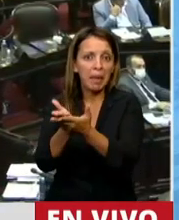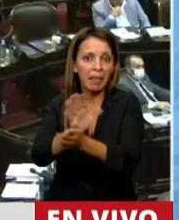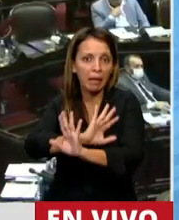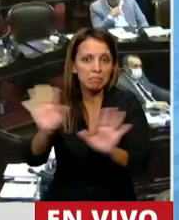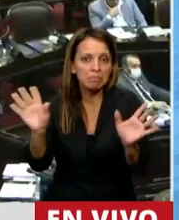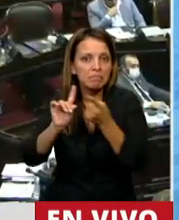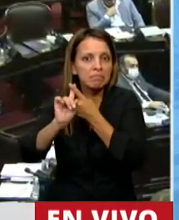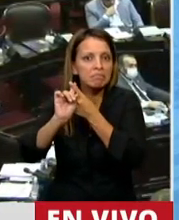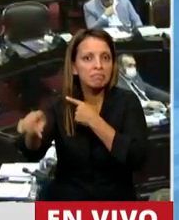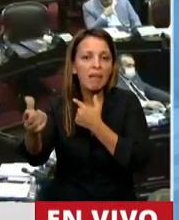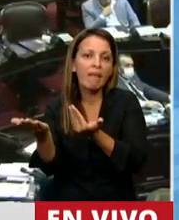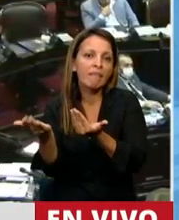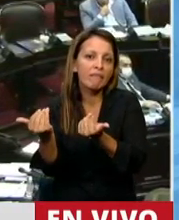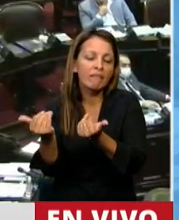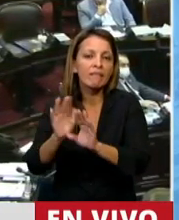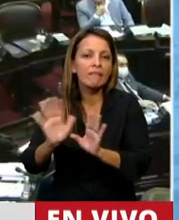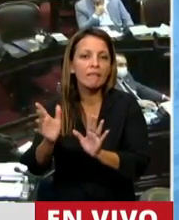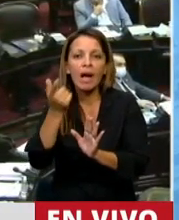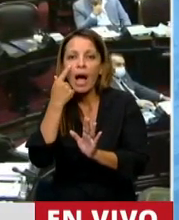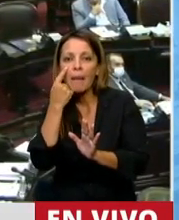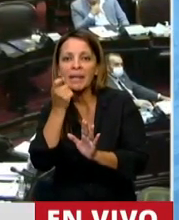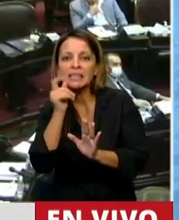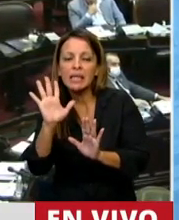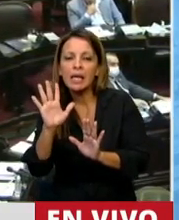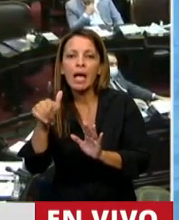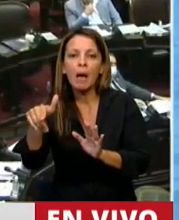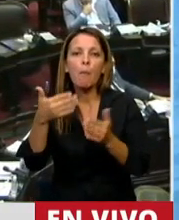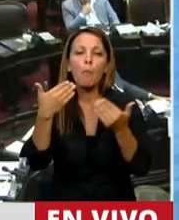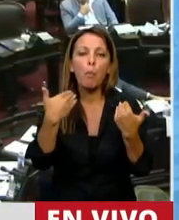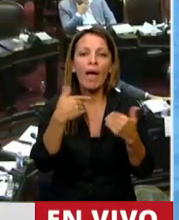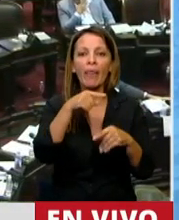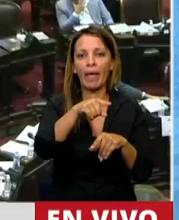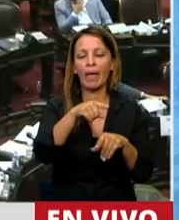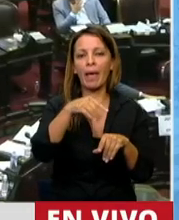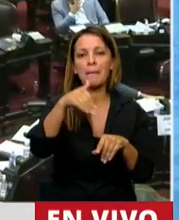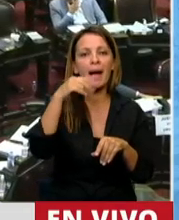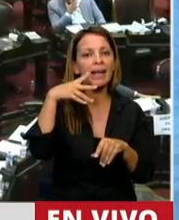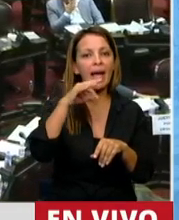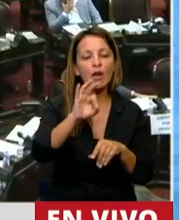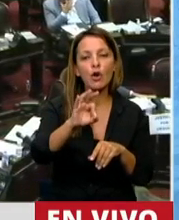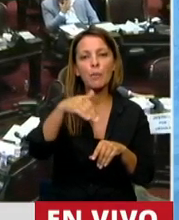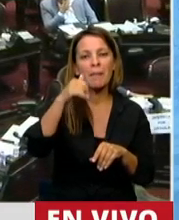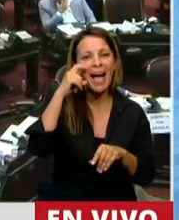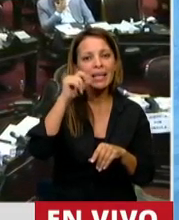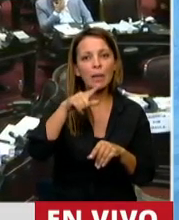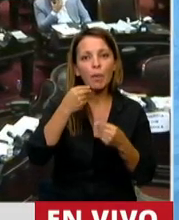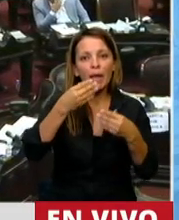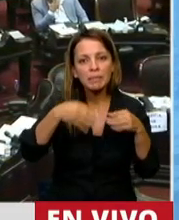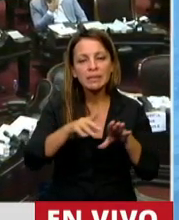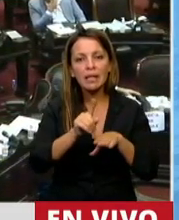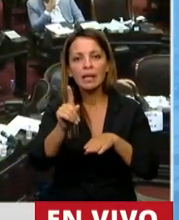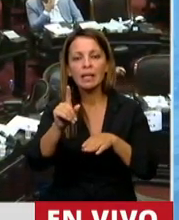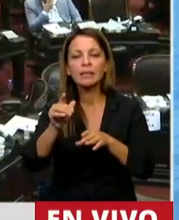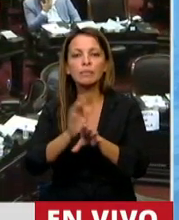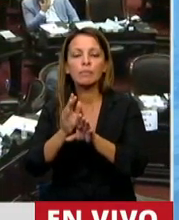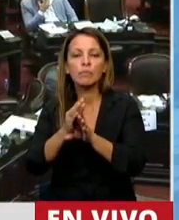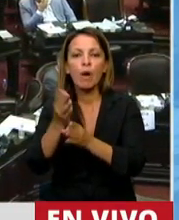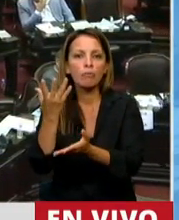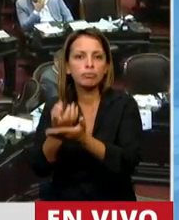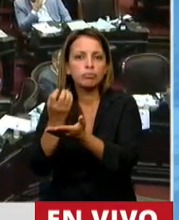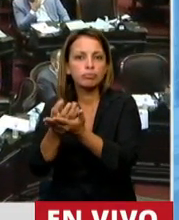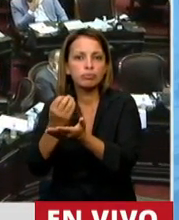búsqueda de certezas, a ver si Mariano Macri puede iniciar una causa judicial, las cintas en las que han quedado registradas 17